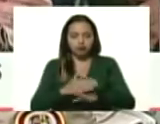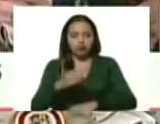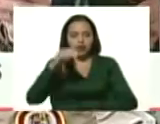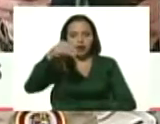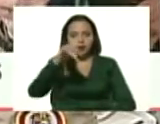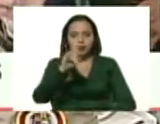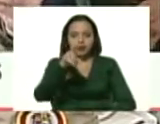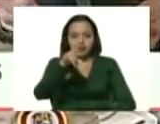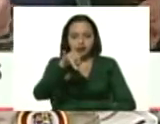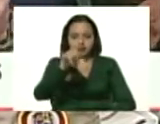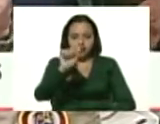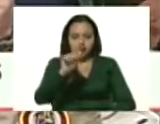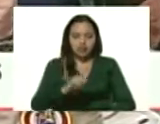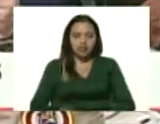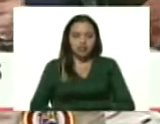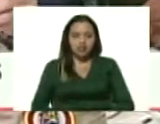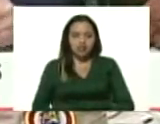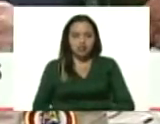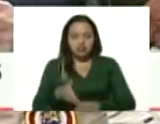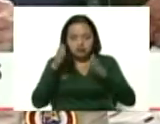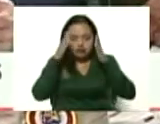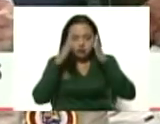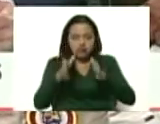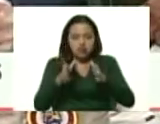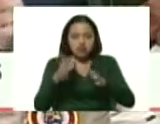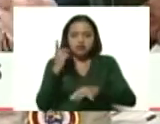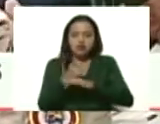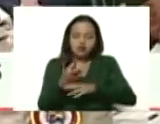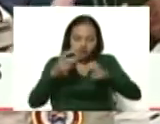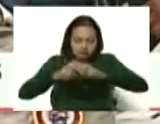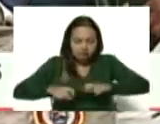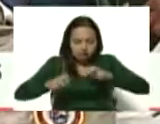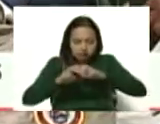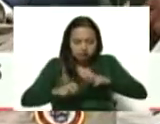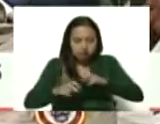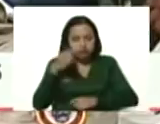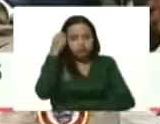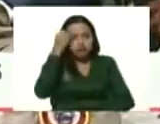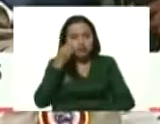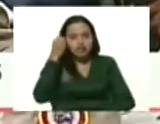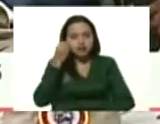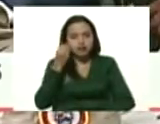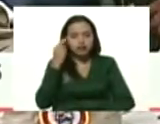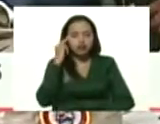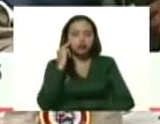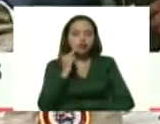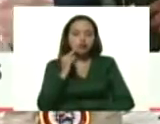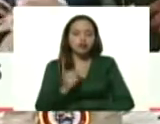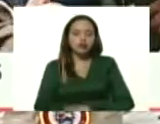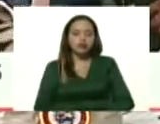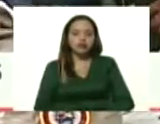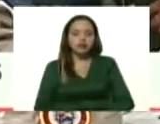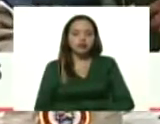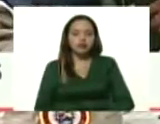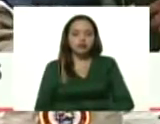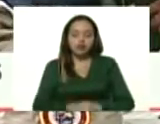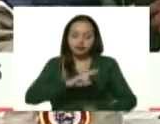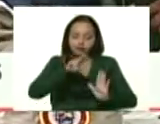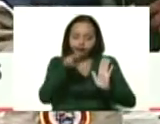bolivariana, nomás al concentrarnos, lo primero que hacemos es revisar el ideario de nuestro padre libertador Simón Bolívar, que es la